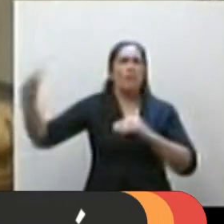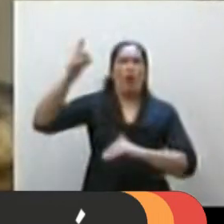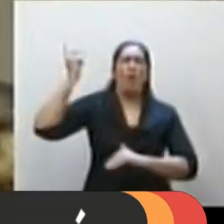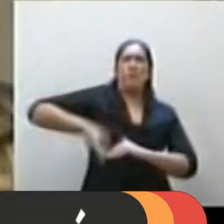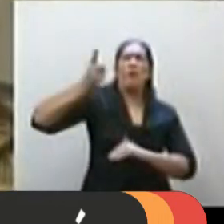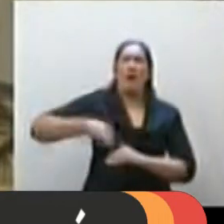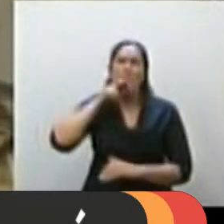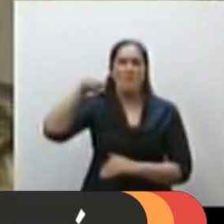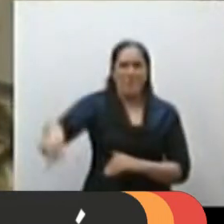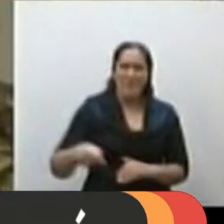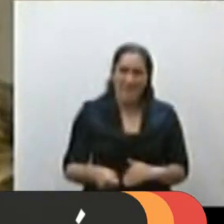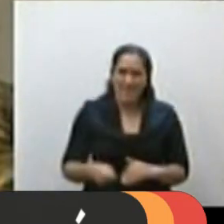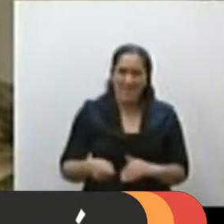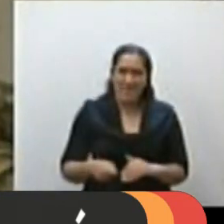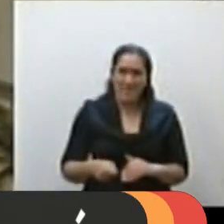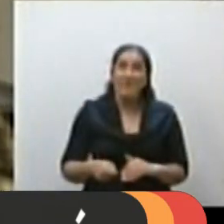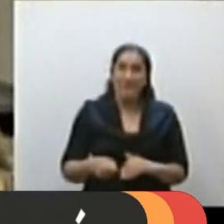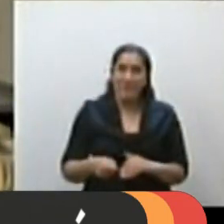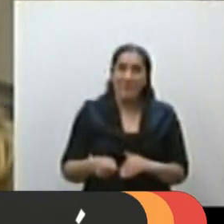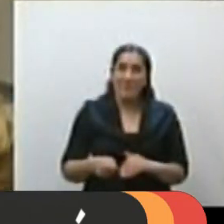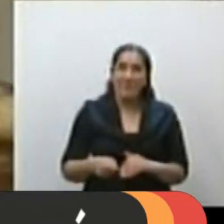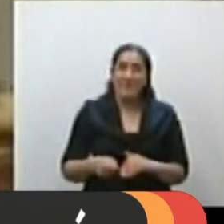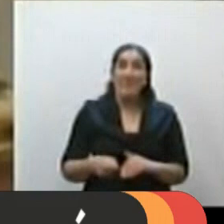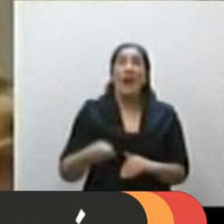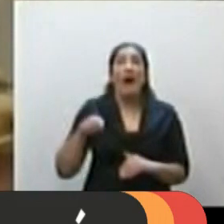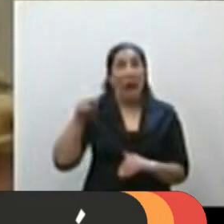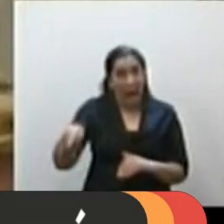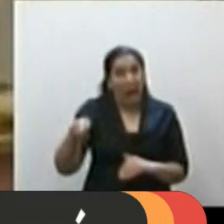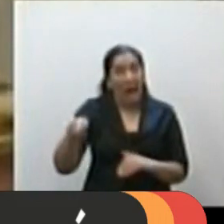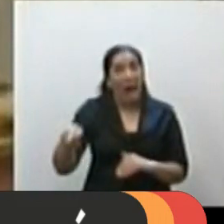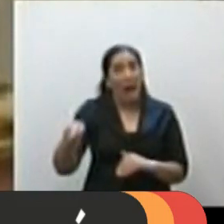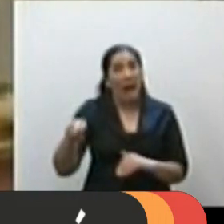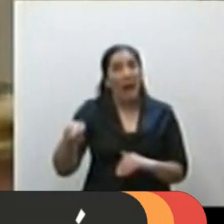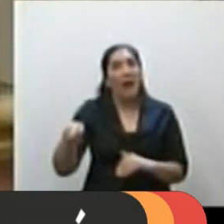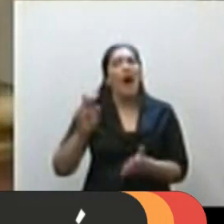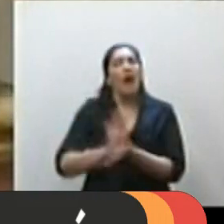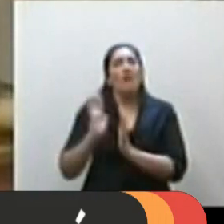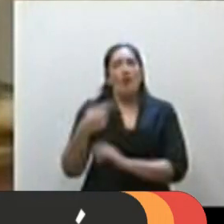nos debe colocar a todos en un lugar distinto.